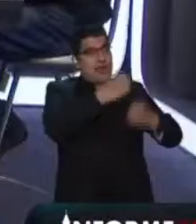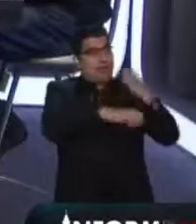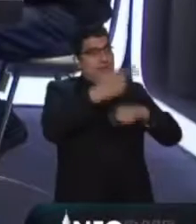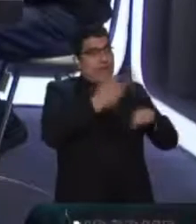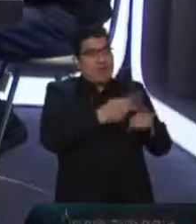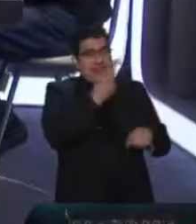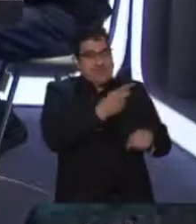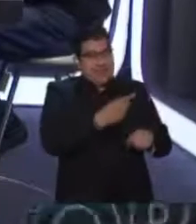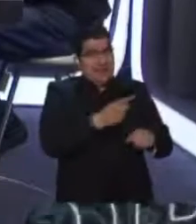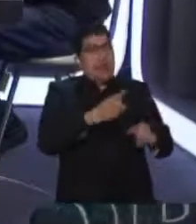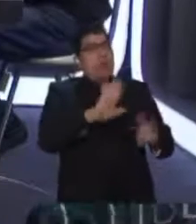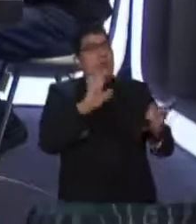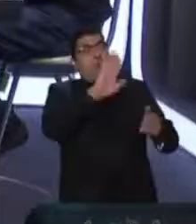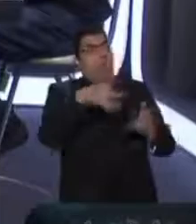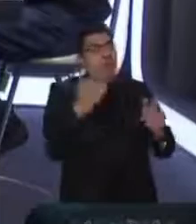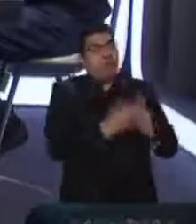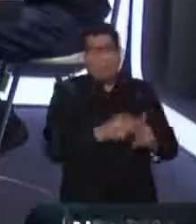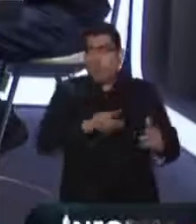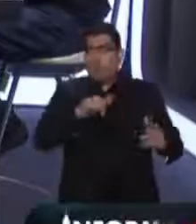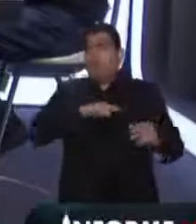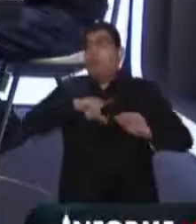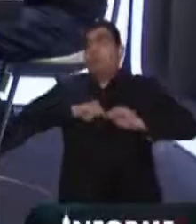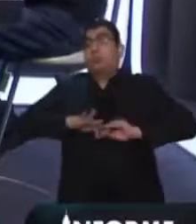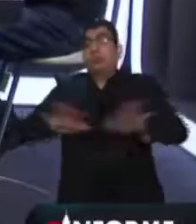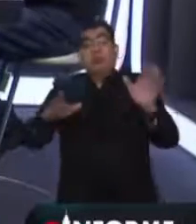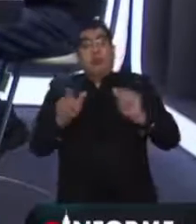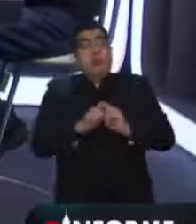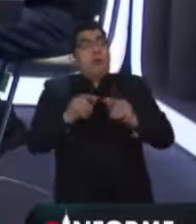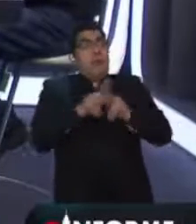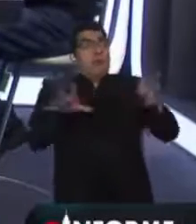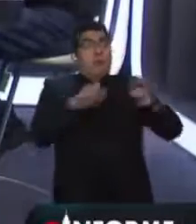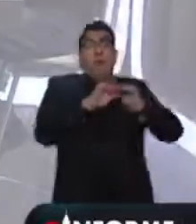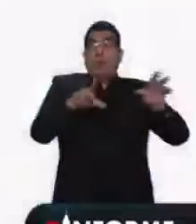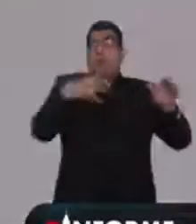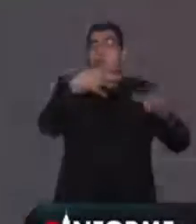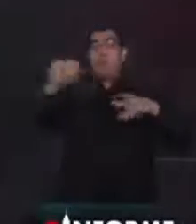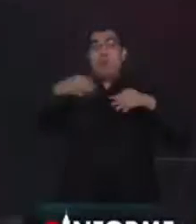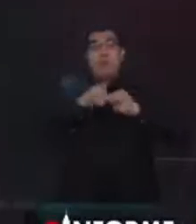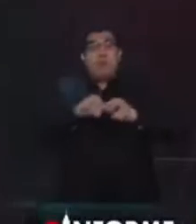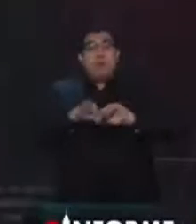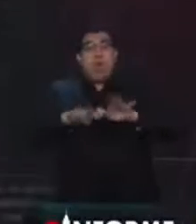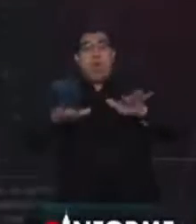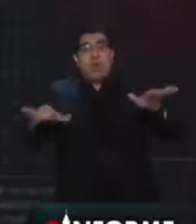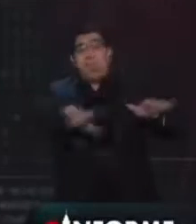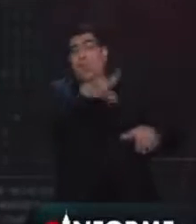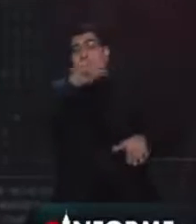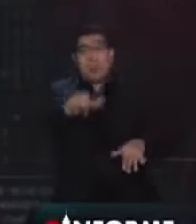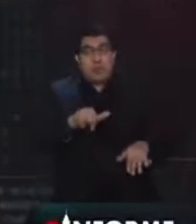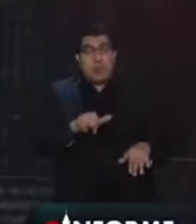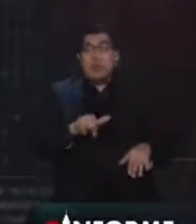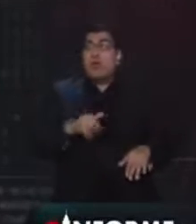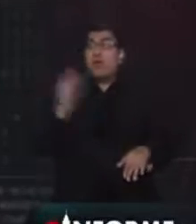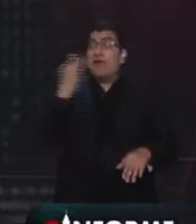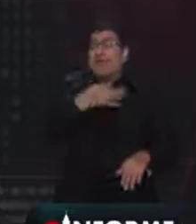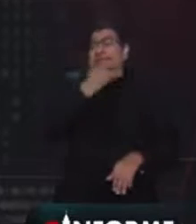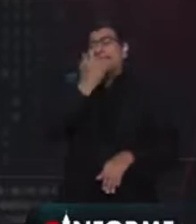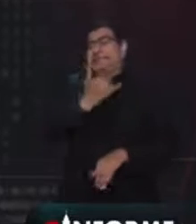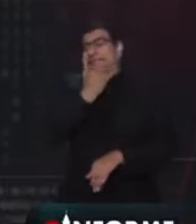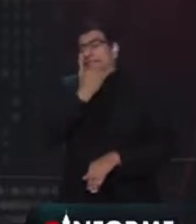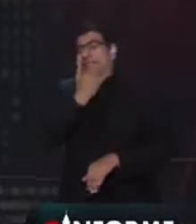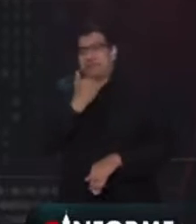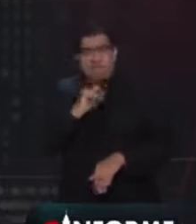Curi. Y se repitió la misma dinámica: trascendidos, columnas, repitió la información, y luego nunca hubo una disculpa o decir nos